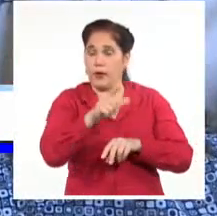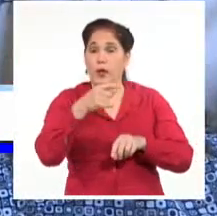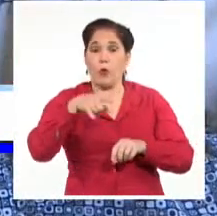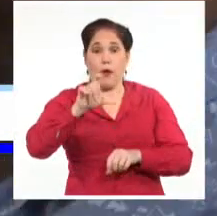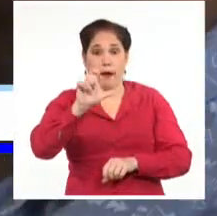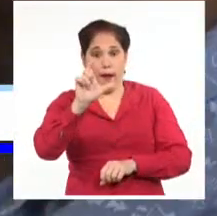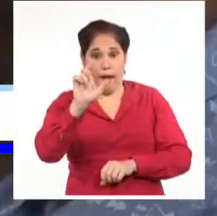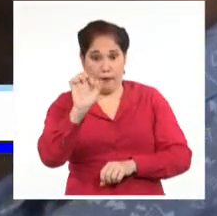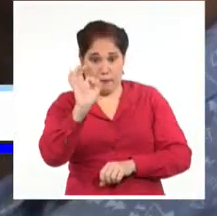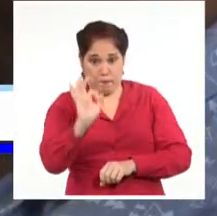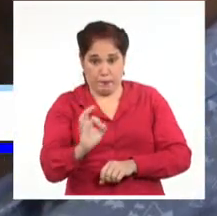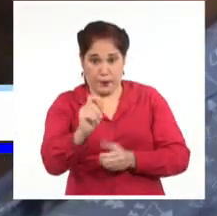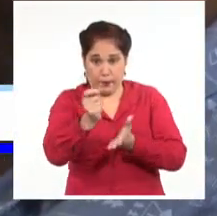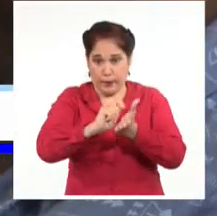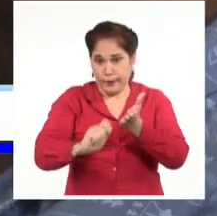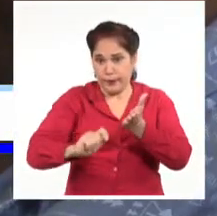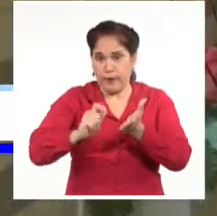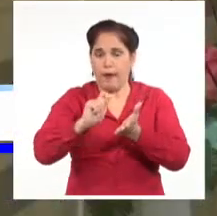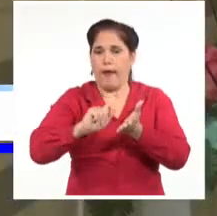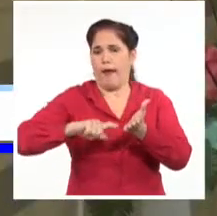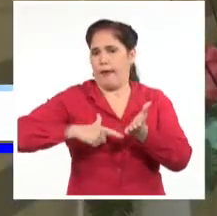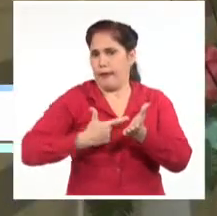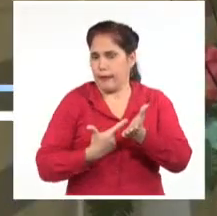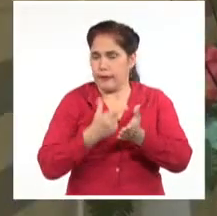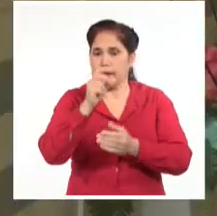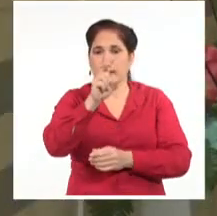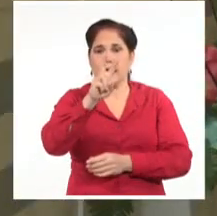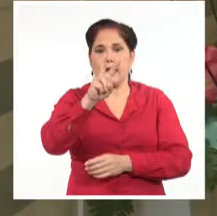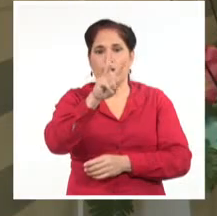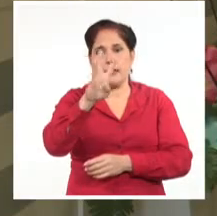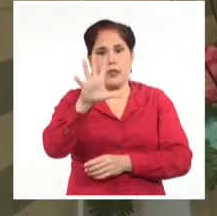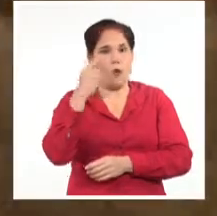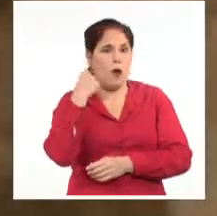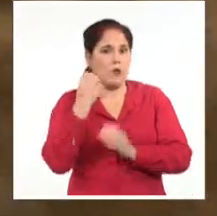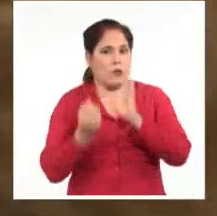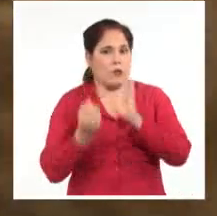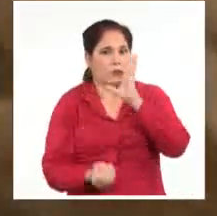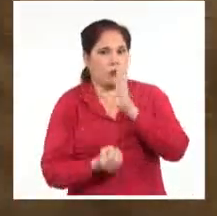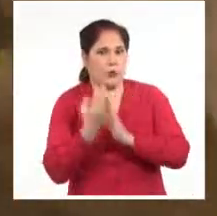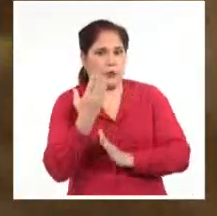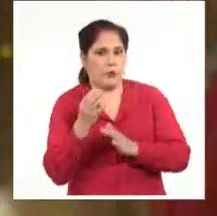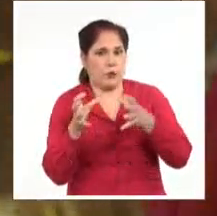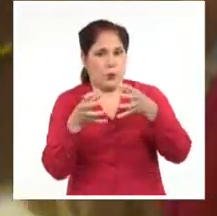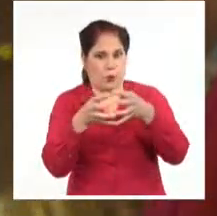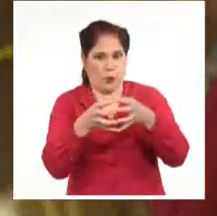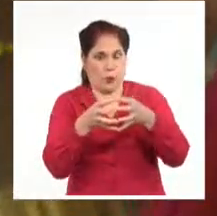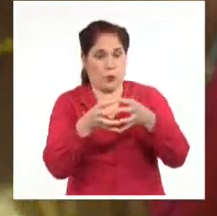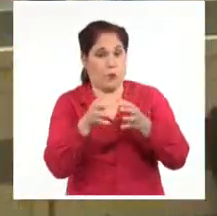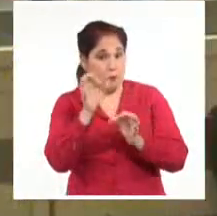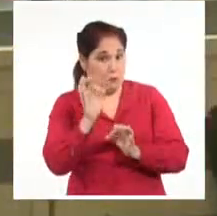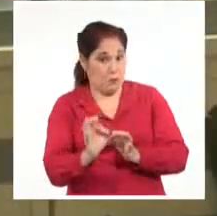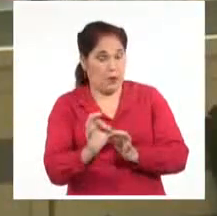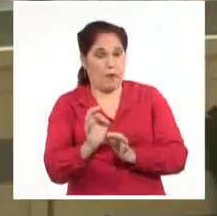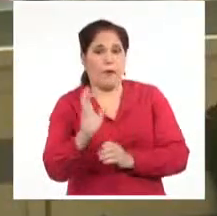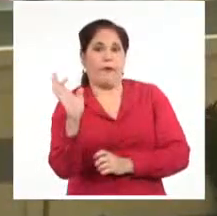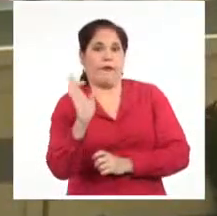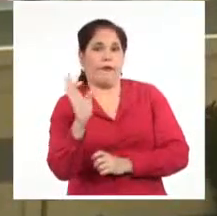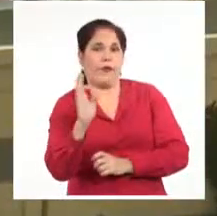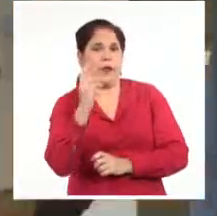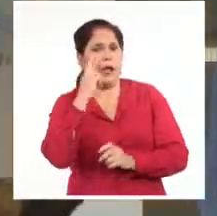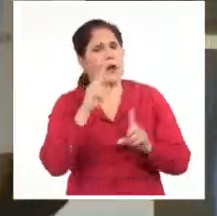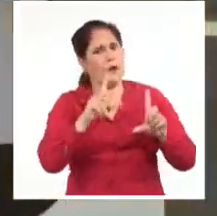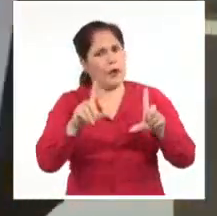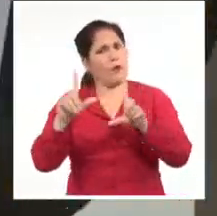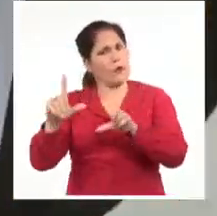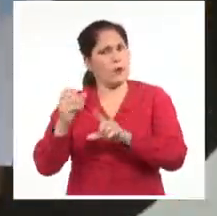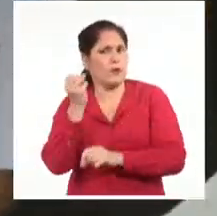de Escritores y Artistas de Cuba sus 35 años de fundación. A propósito del festejo, se reconocieron